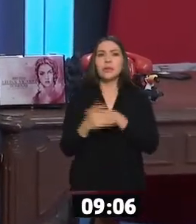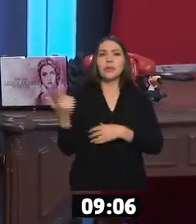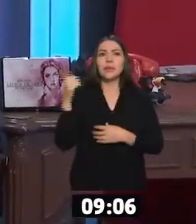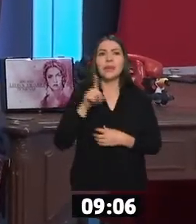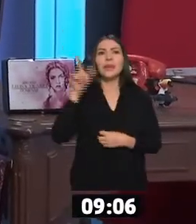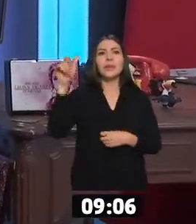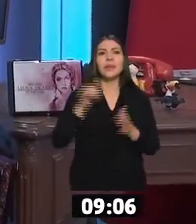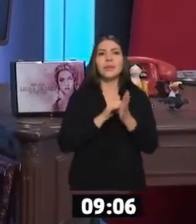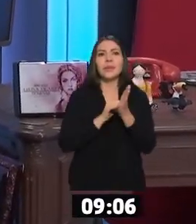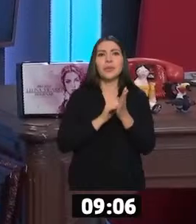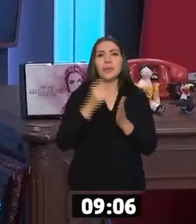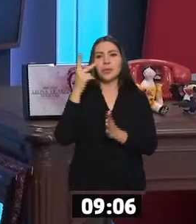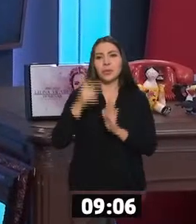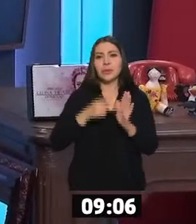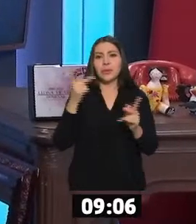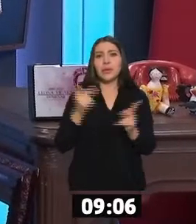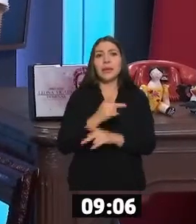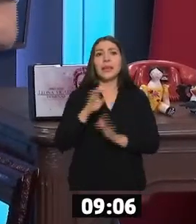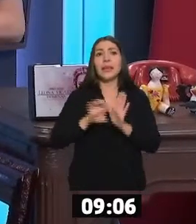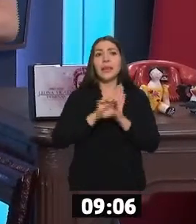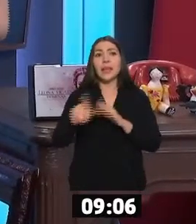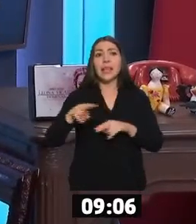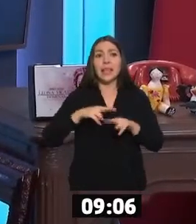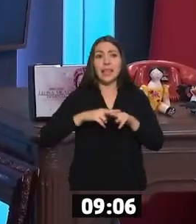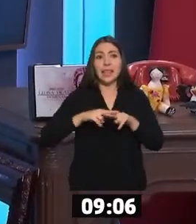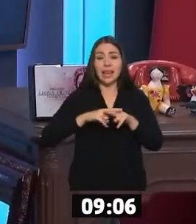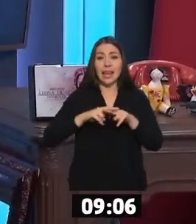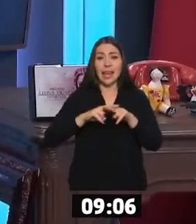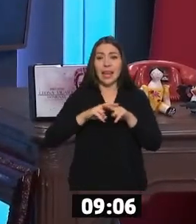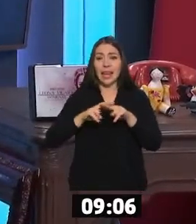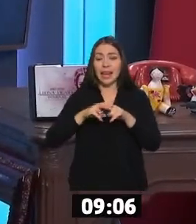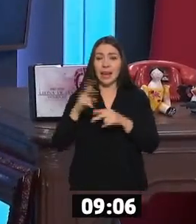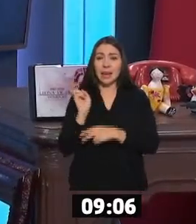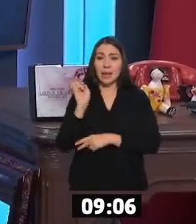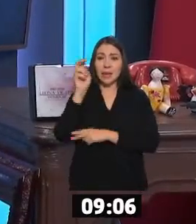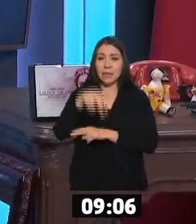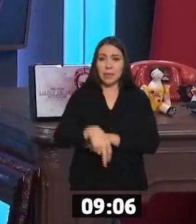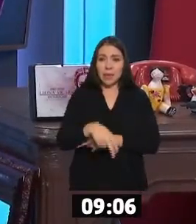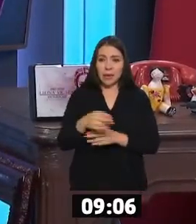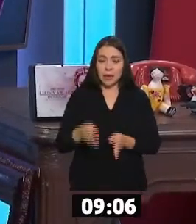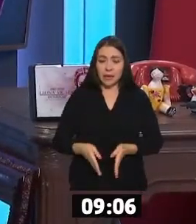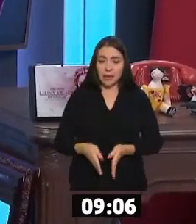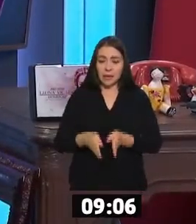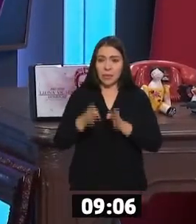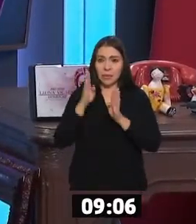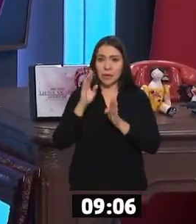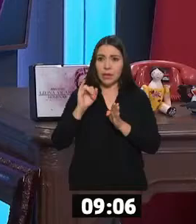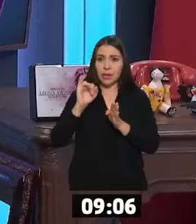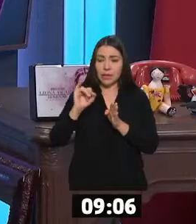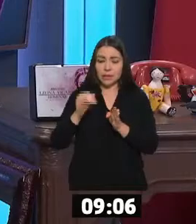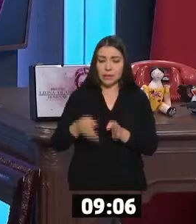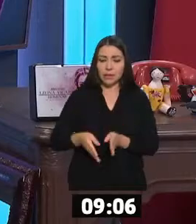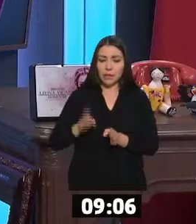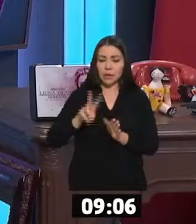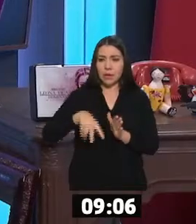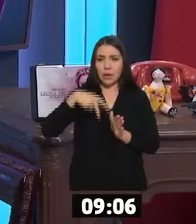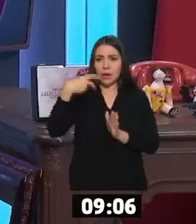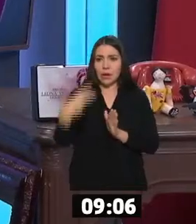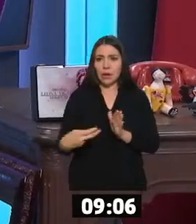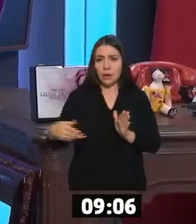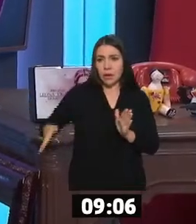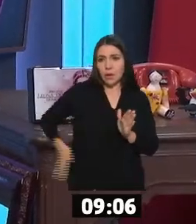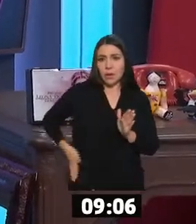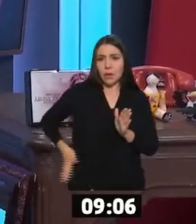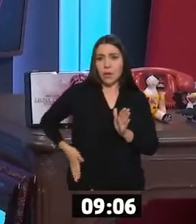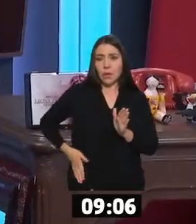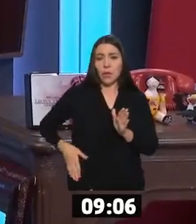veces. Si te avientas cuando justo va pasando el tren, igual quedas en el espacio, pero la parte de abajo del cuerpo se gira Y los de